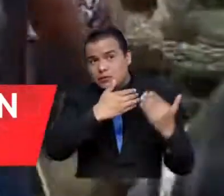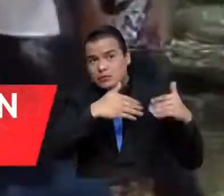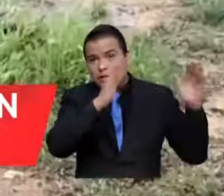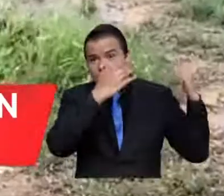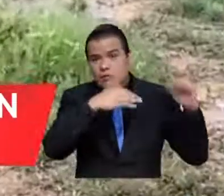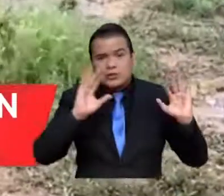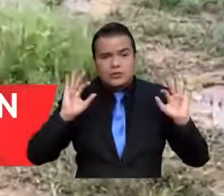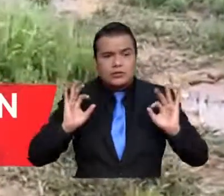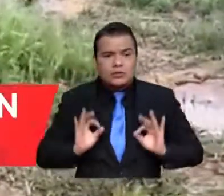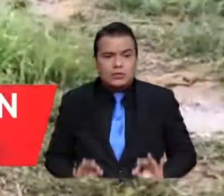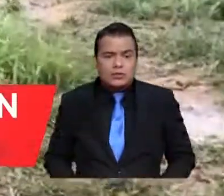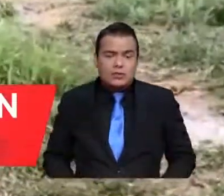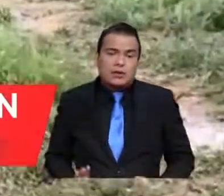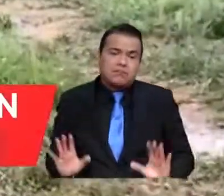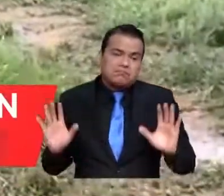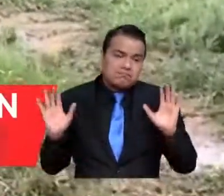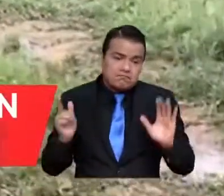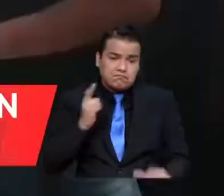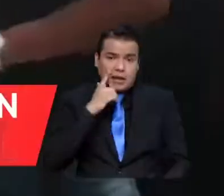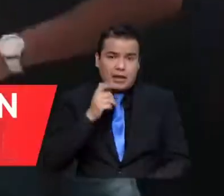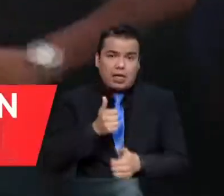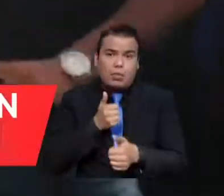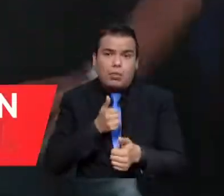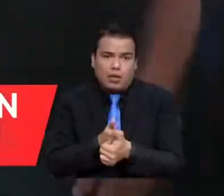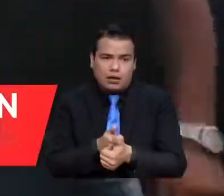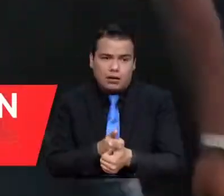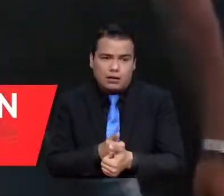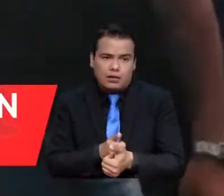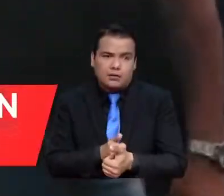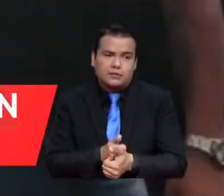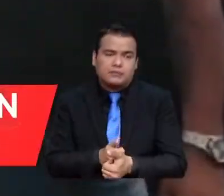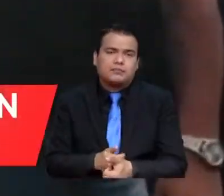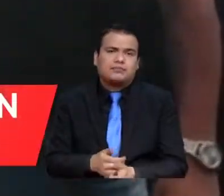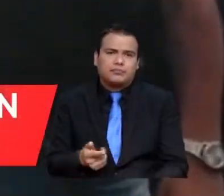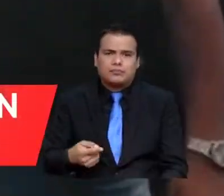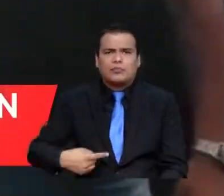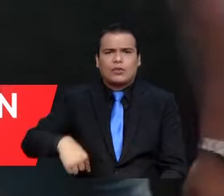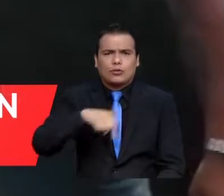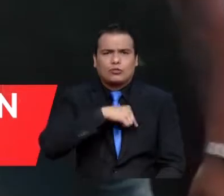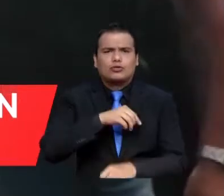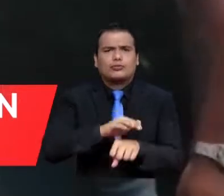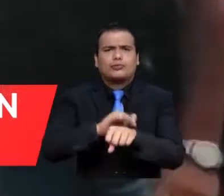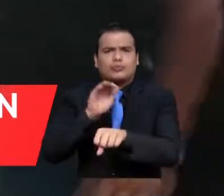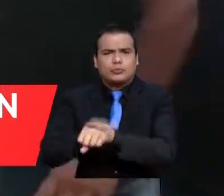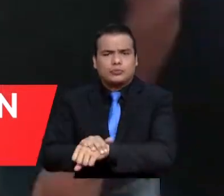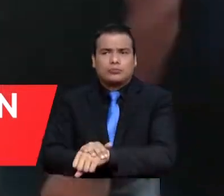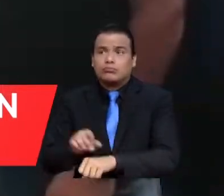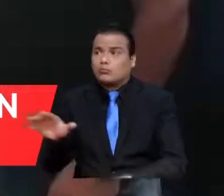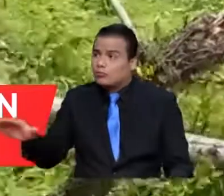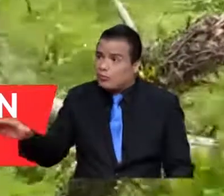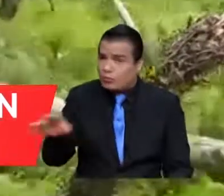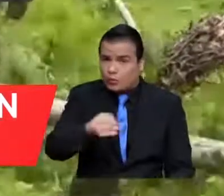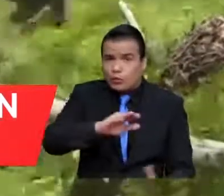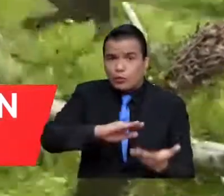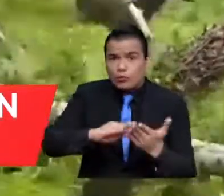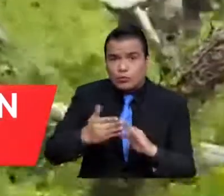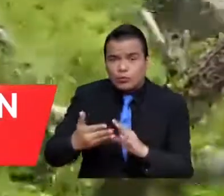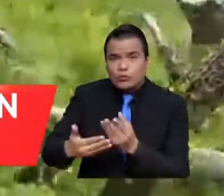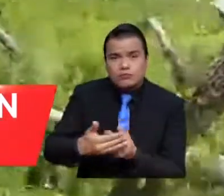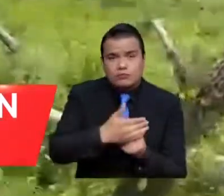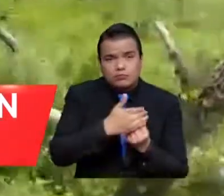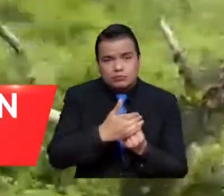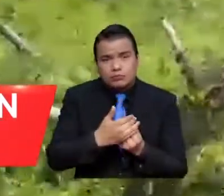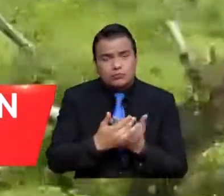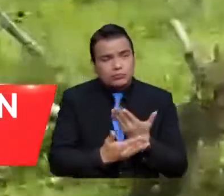reclamarle a las unidades que abandonen el sector. Como ya lo habíamos manifestado, en nuestra misión de proteger a las comunidades hemos decidido aplicar